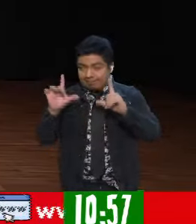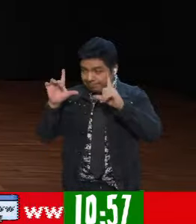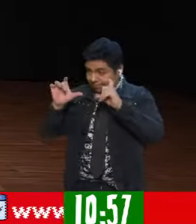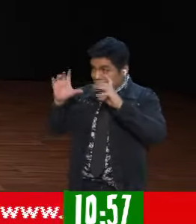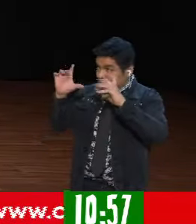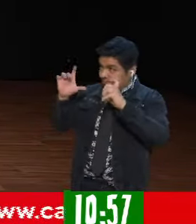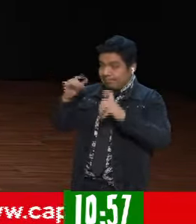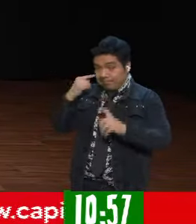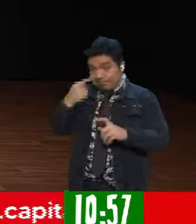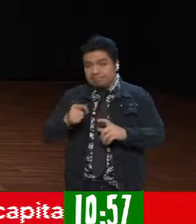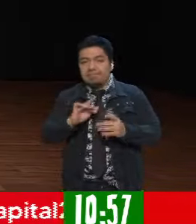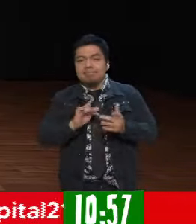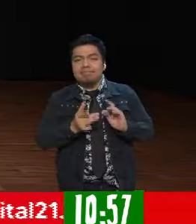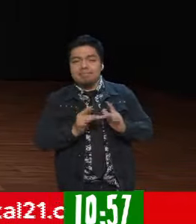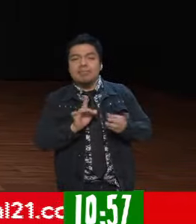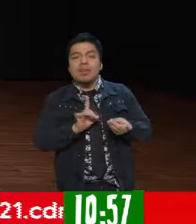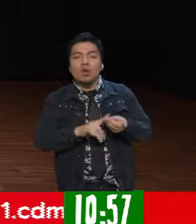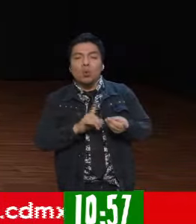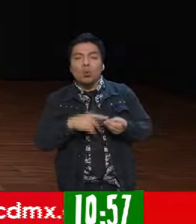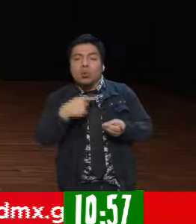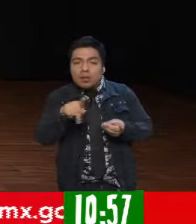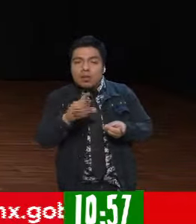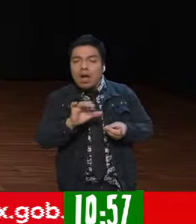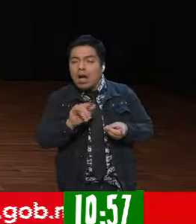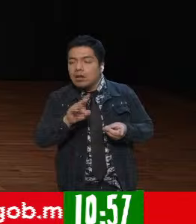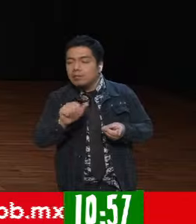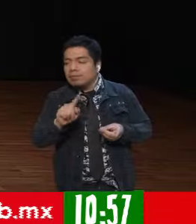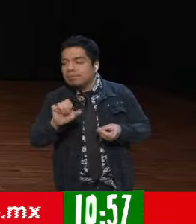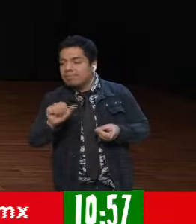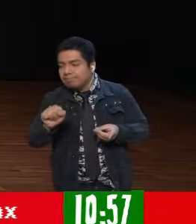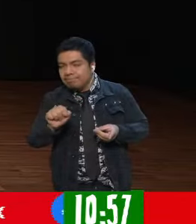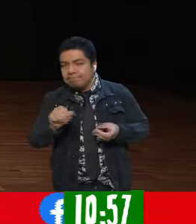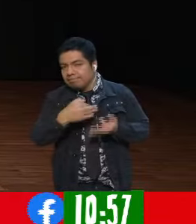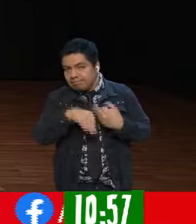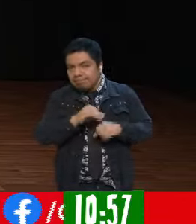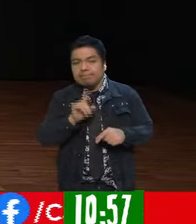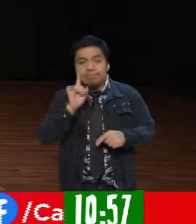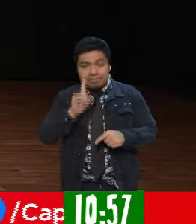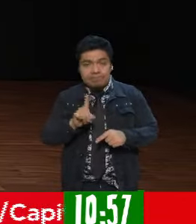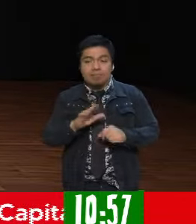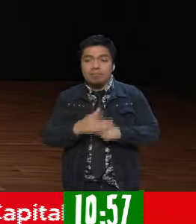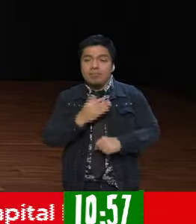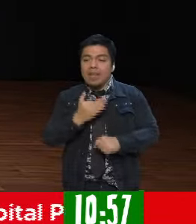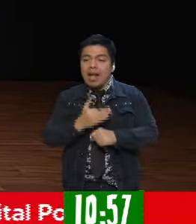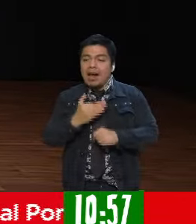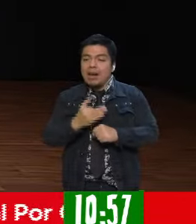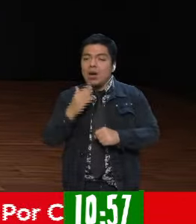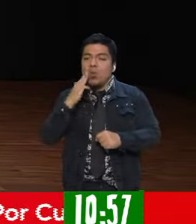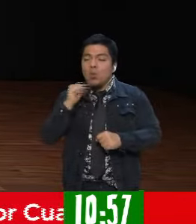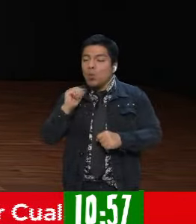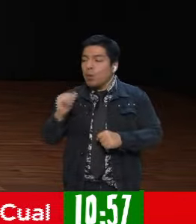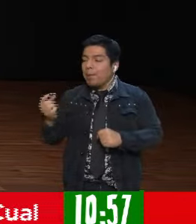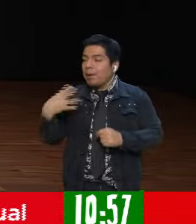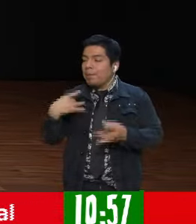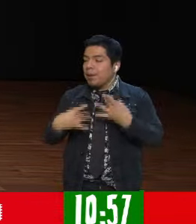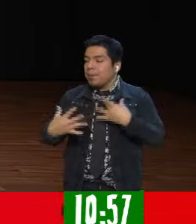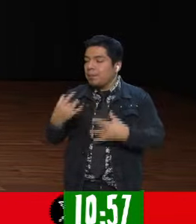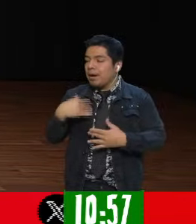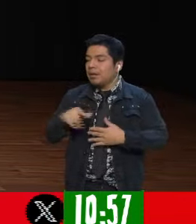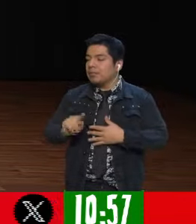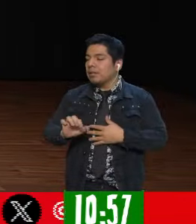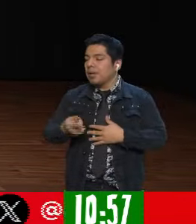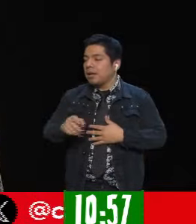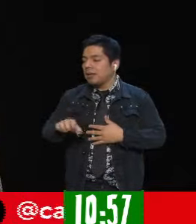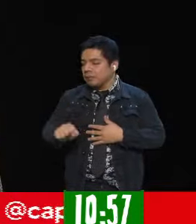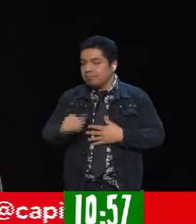la redes, foto, ¿y dónde podemos escuchar la cumbia de la Tepalcates a toda la banda? Porque están mandando ya mensajes de la Tepalcates, que qué chido, que qué bueno